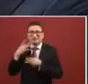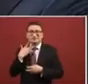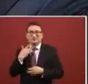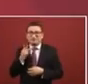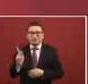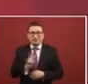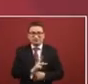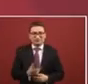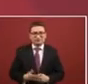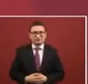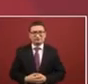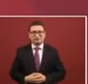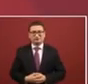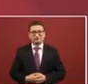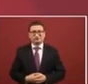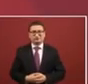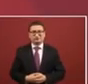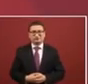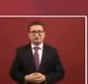Entonces,